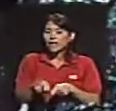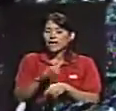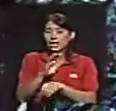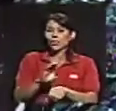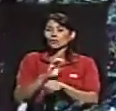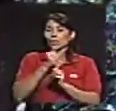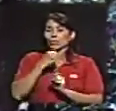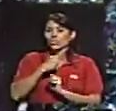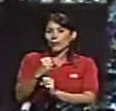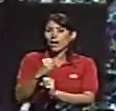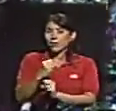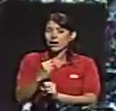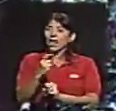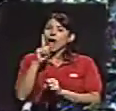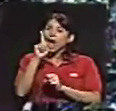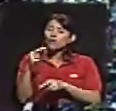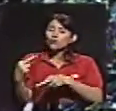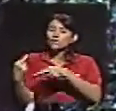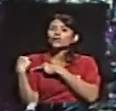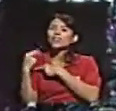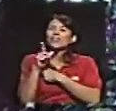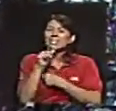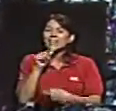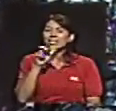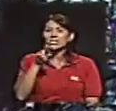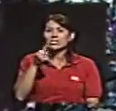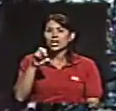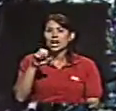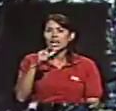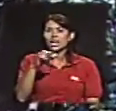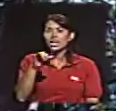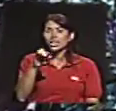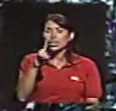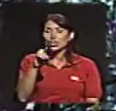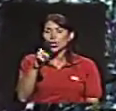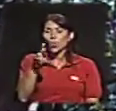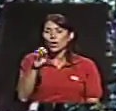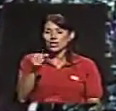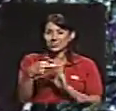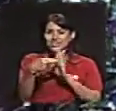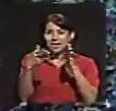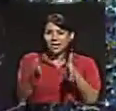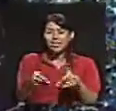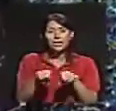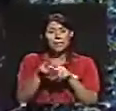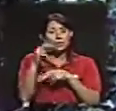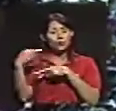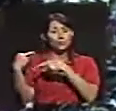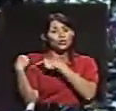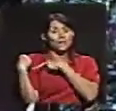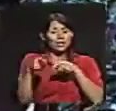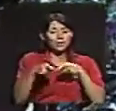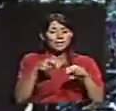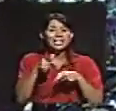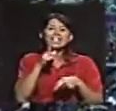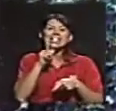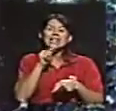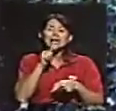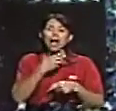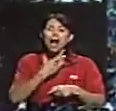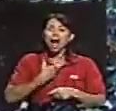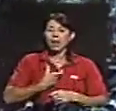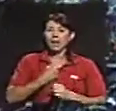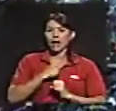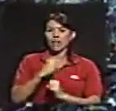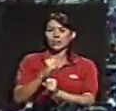Consejo Municipal. Hay un responsable, son los regidores, hay un responsable también en la parte administrativa que es el alcalde de Santa Cruz